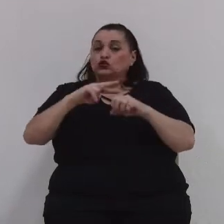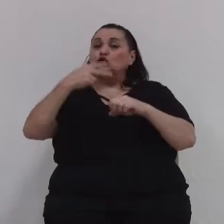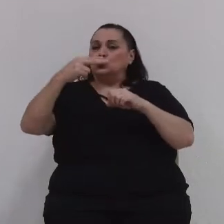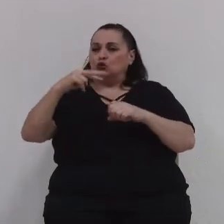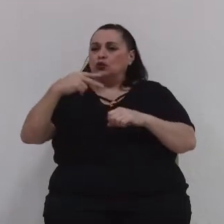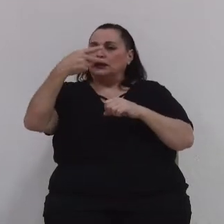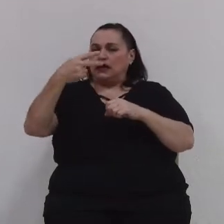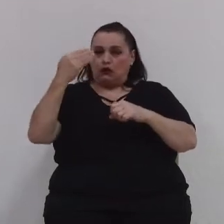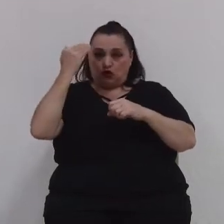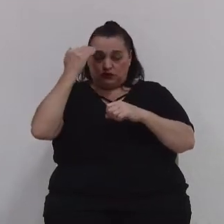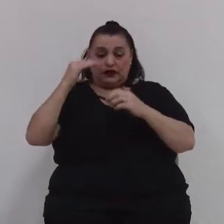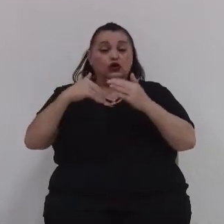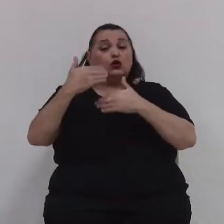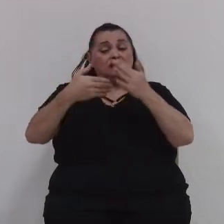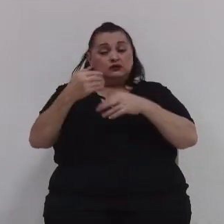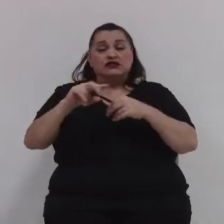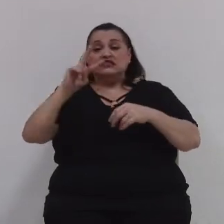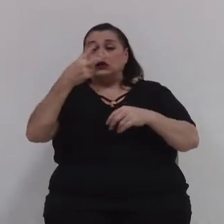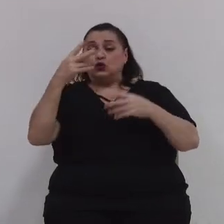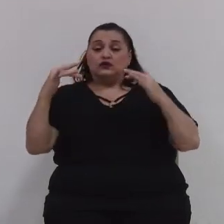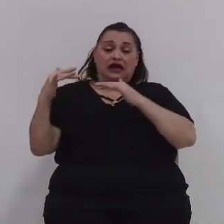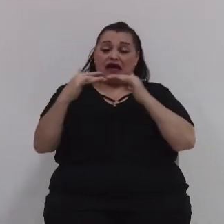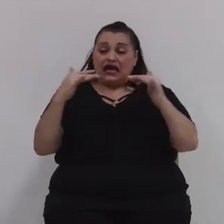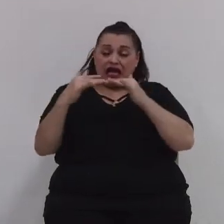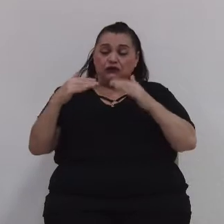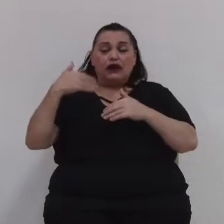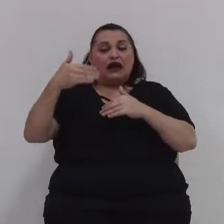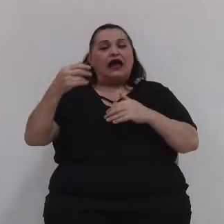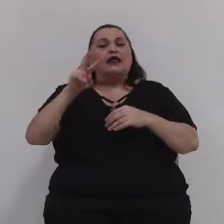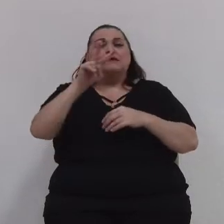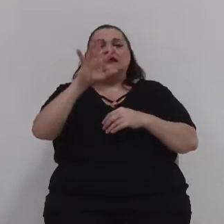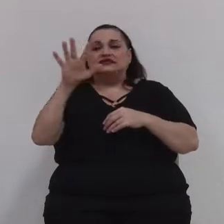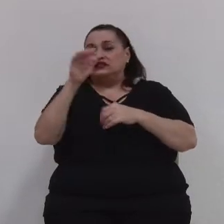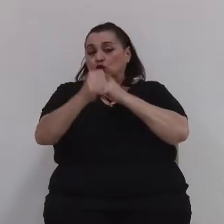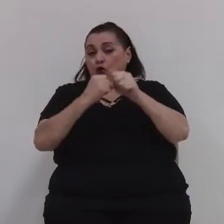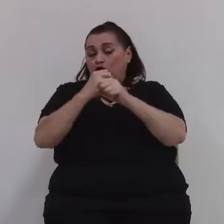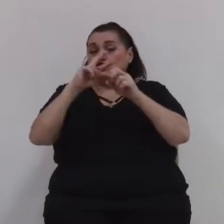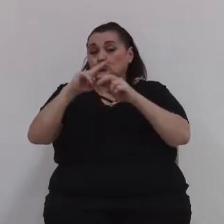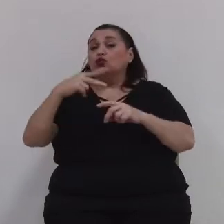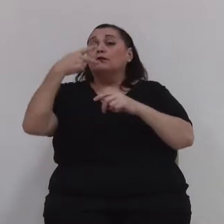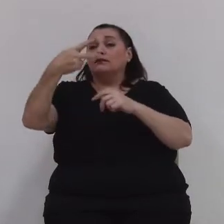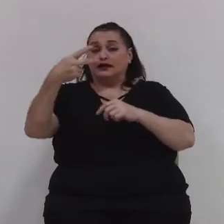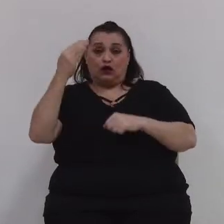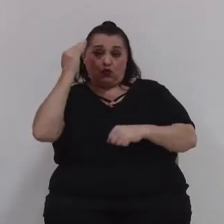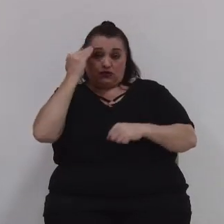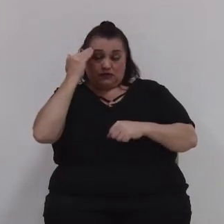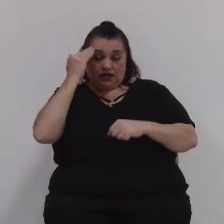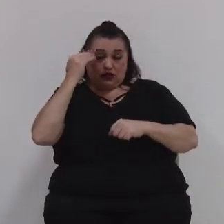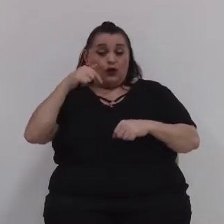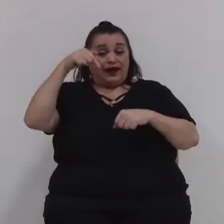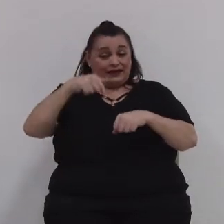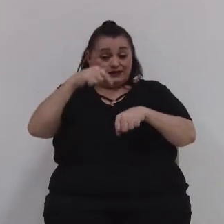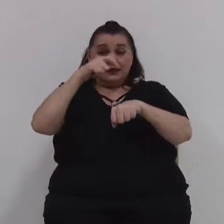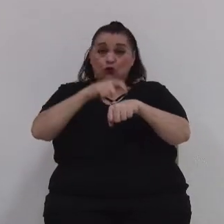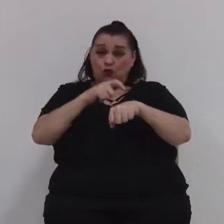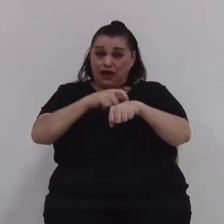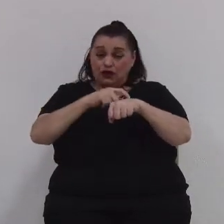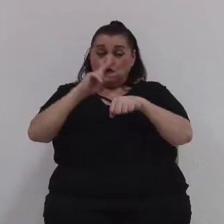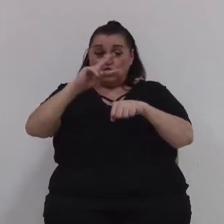conocimiento, luego a partir de la Segunda Guerra Mundial se calculaba que cada 25 años se estaba duplicando el conocimiento, en este momento se